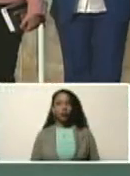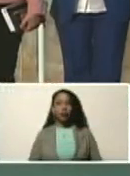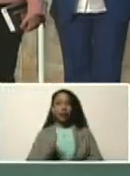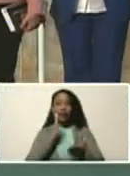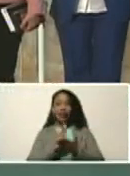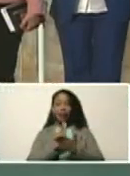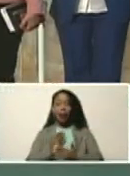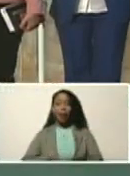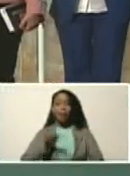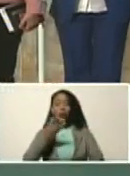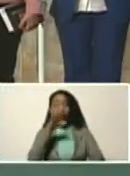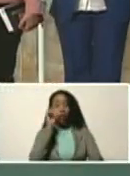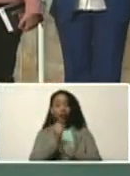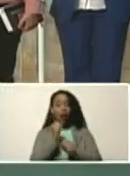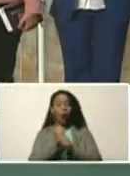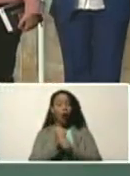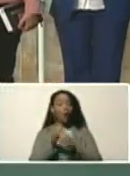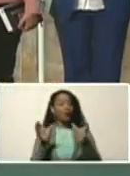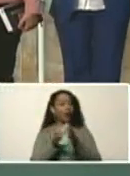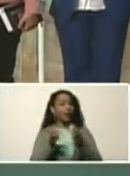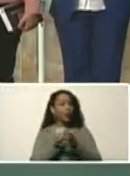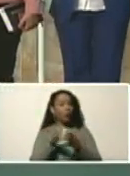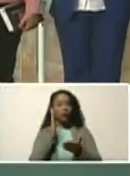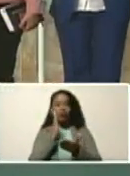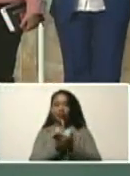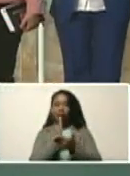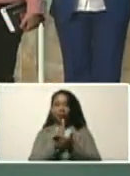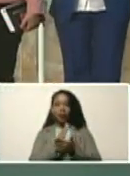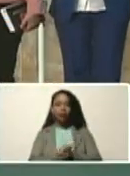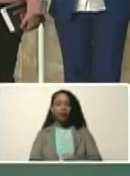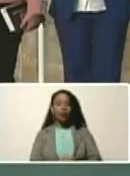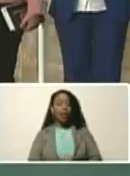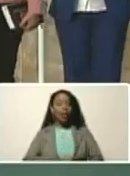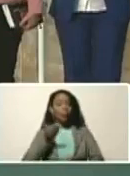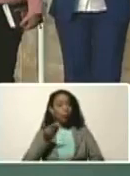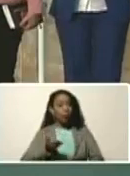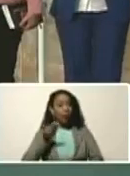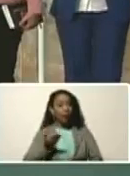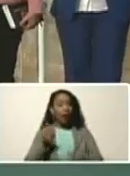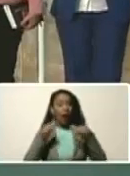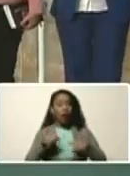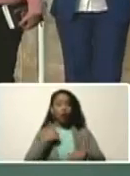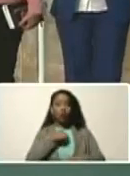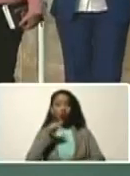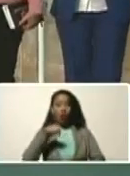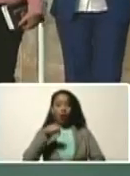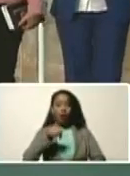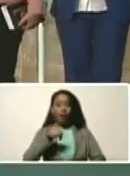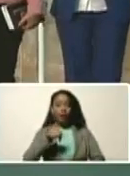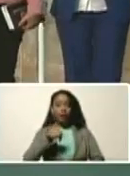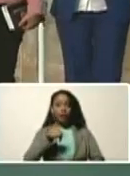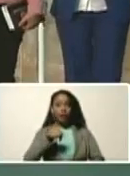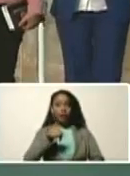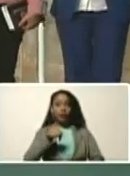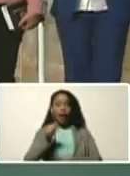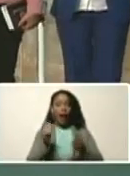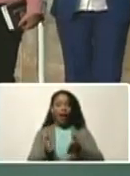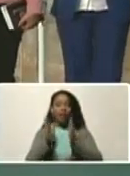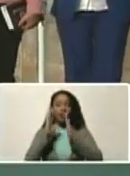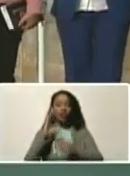es fundamental el trabajo en equipo, siempre. Fundamental. Aquí nos encontramos en esta